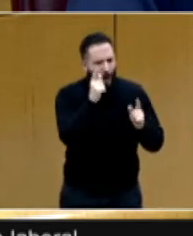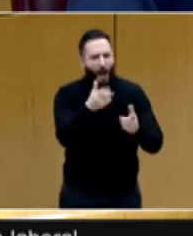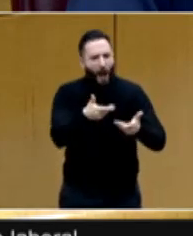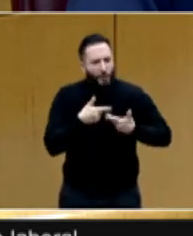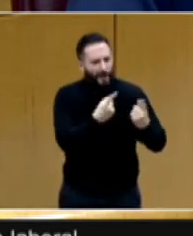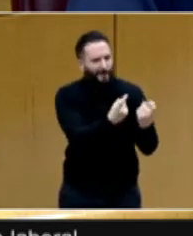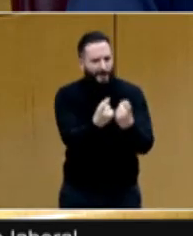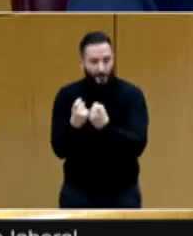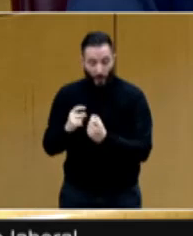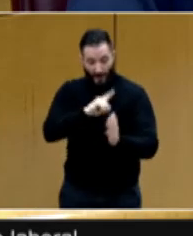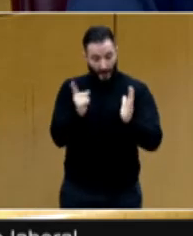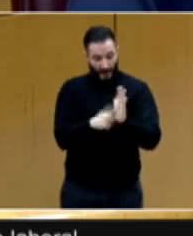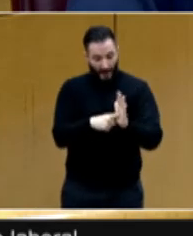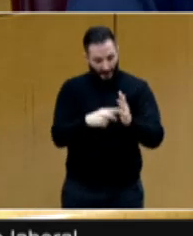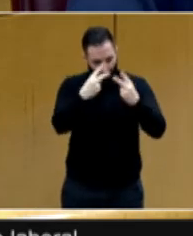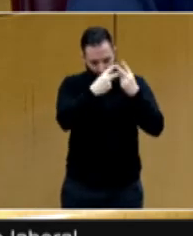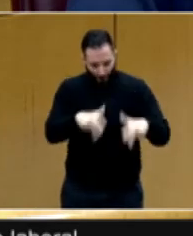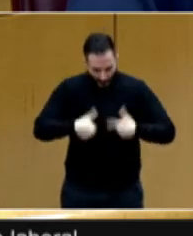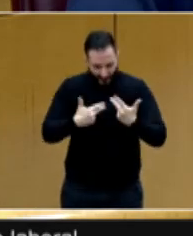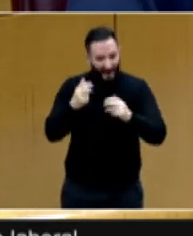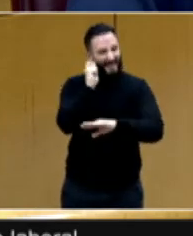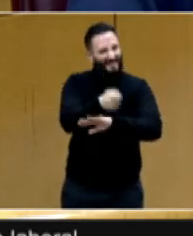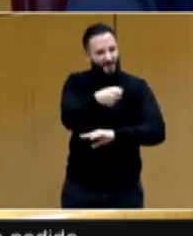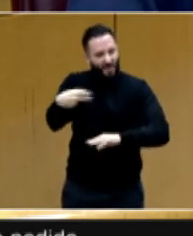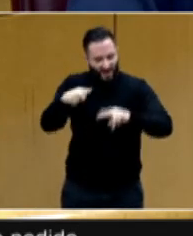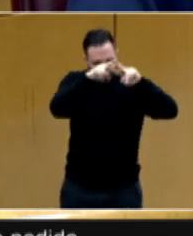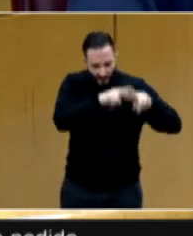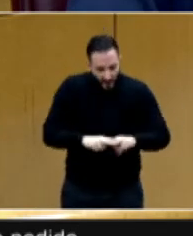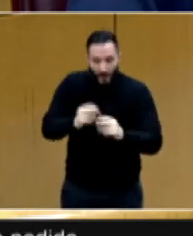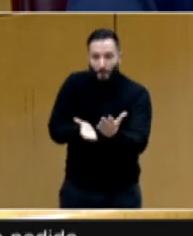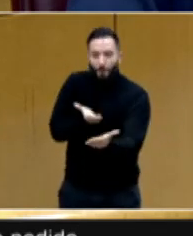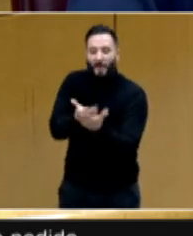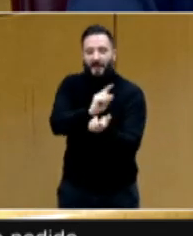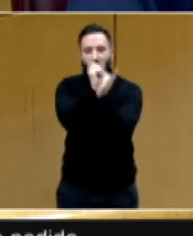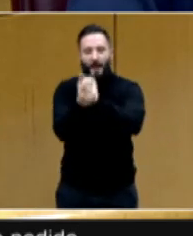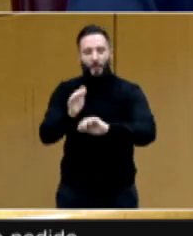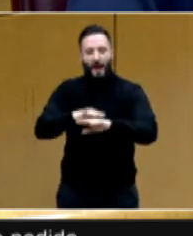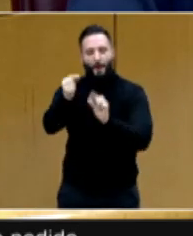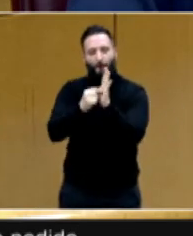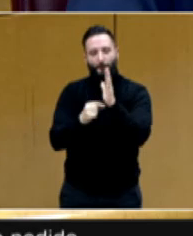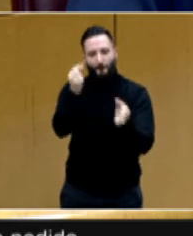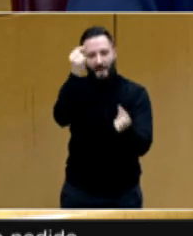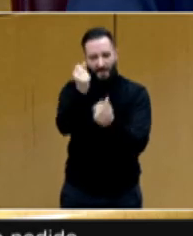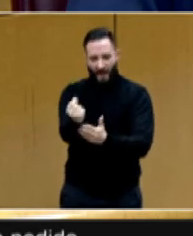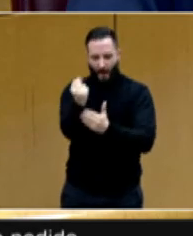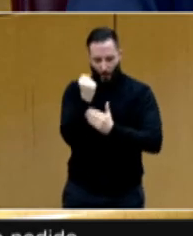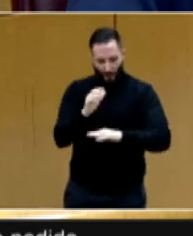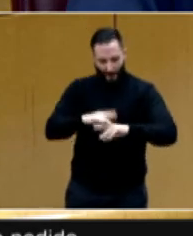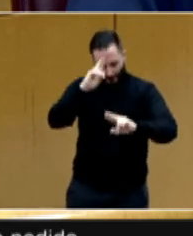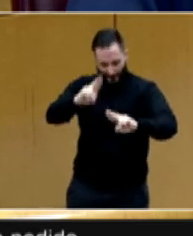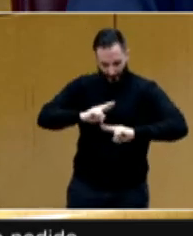me permite revisar mi sentencia y modificarla por una medida voluntaria de apoyo donde se tengan en cuenta mi voluntad